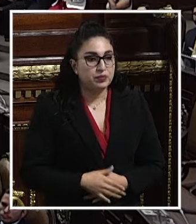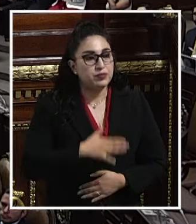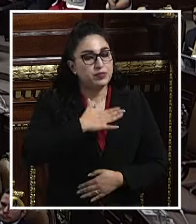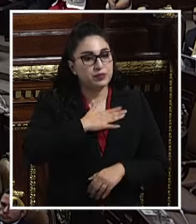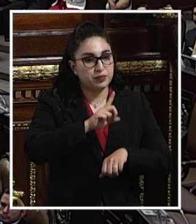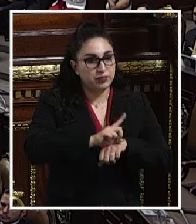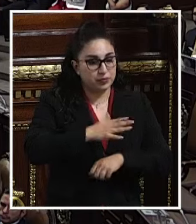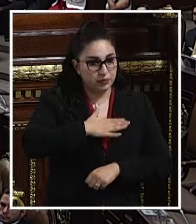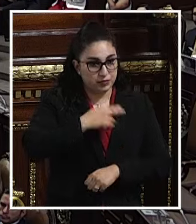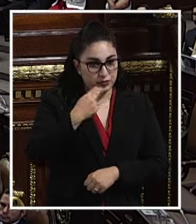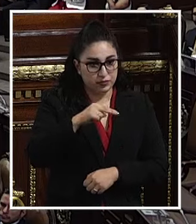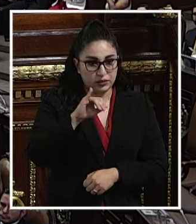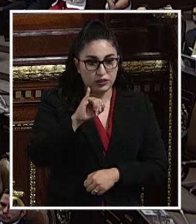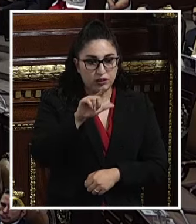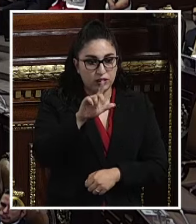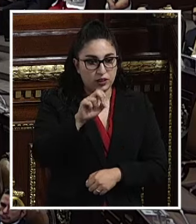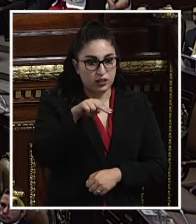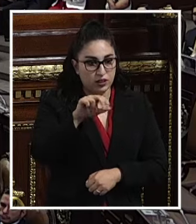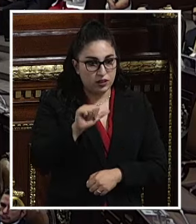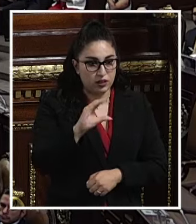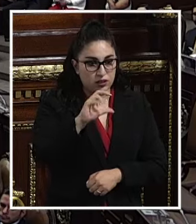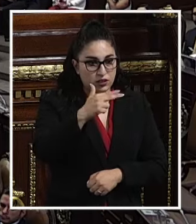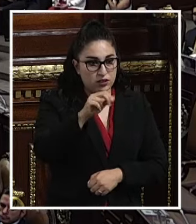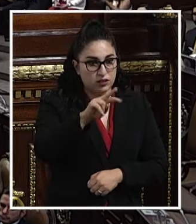Buenos días, Iliana Ivón Sánchez Chávez.